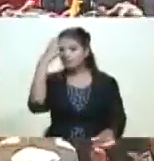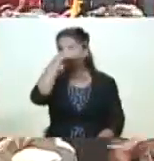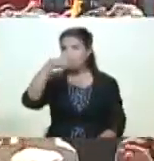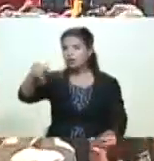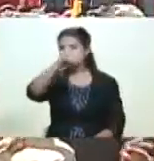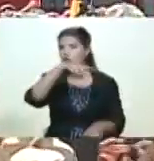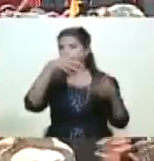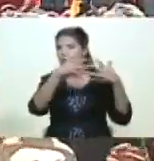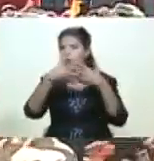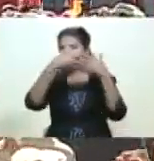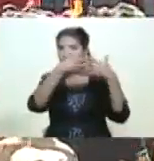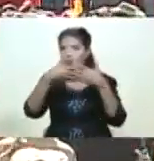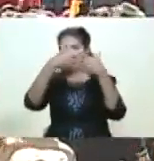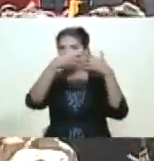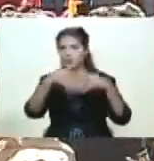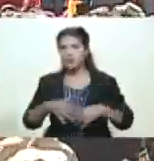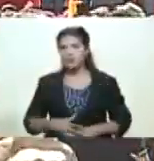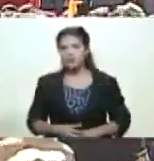guerreristas del norte.